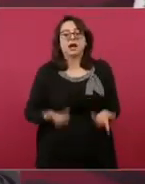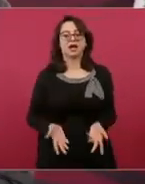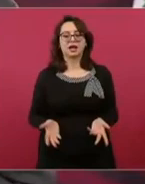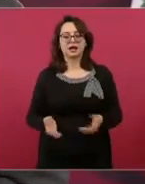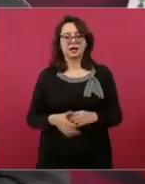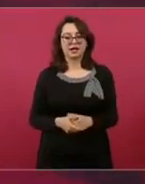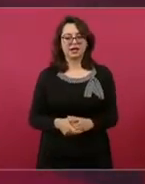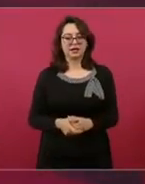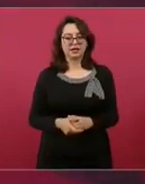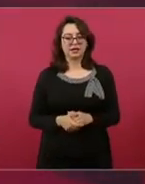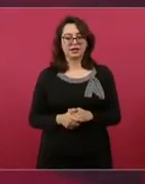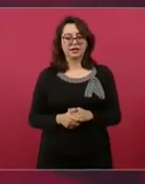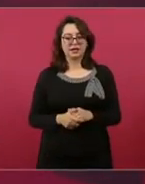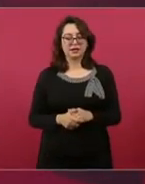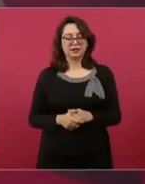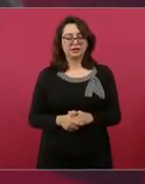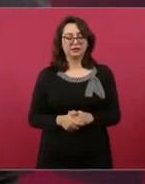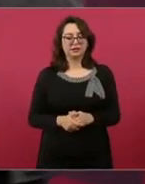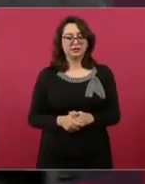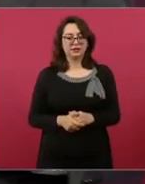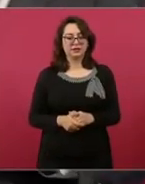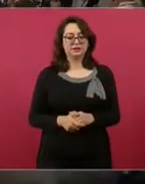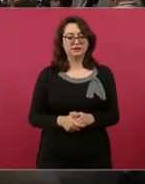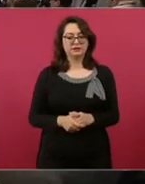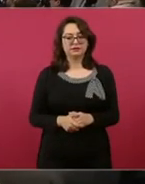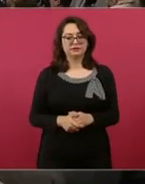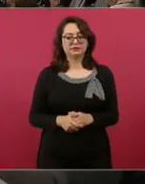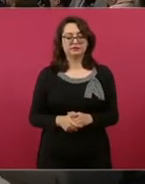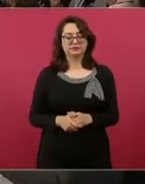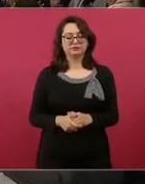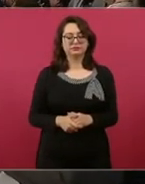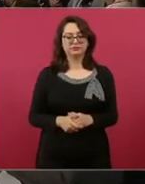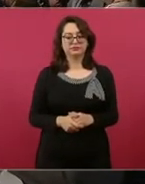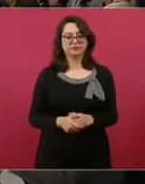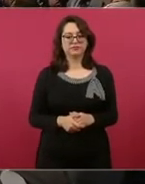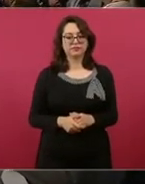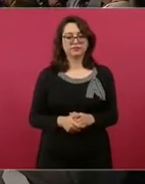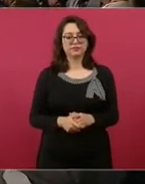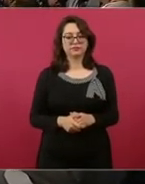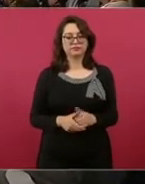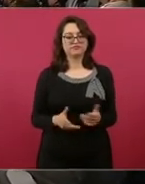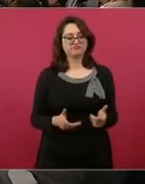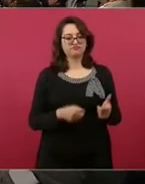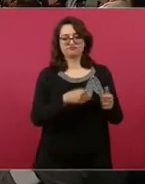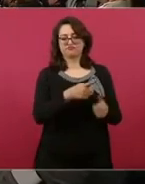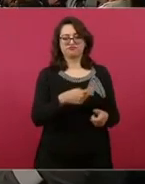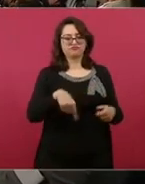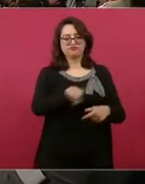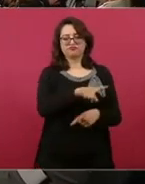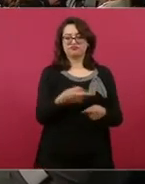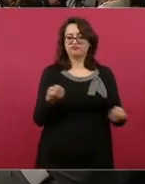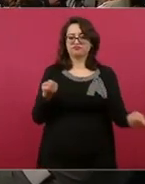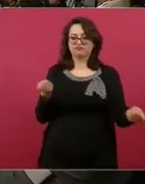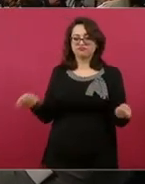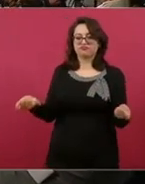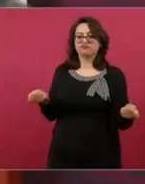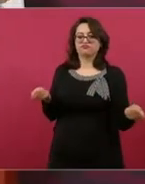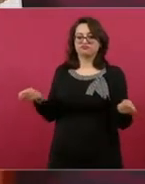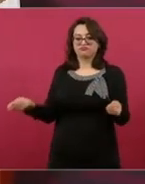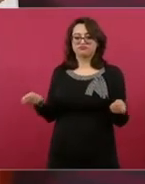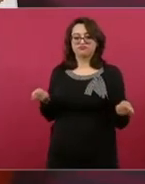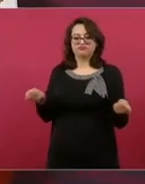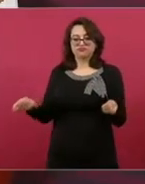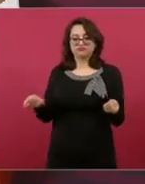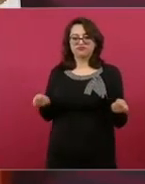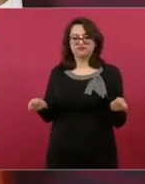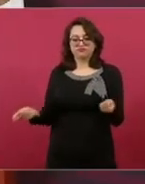de poderes algo que ellos no están cumpliendo está en una actitud de intromisión es como si El poder legislativo decidiera enjuiciar a